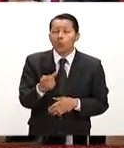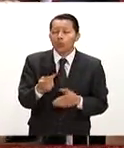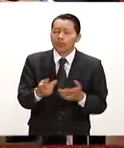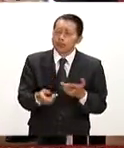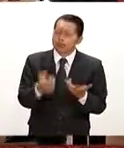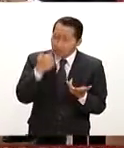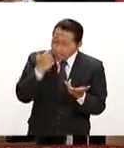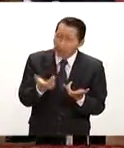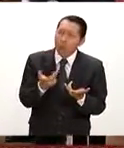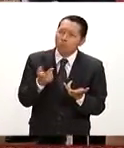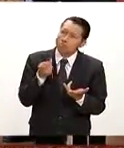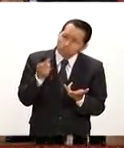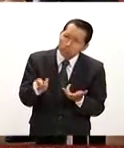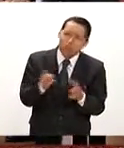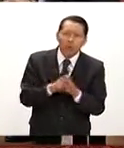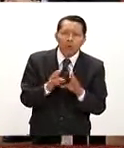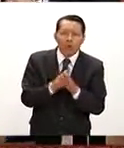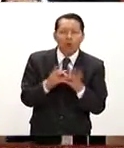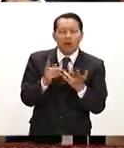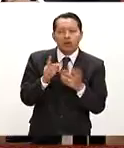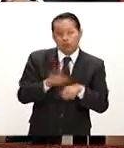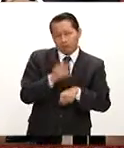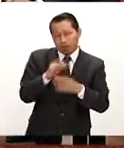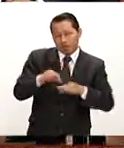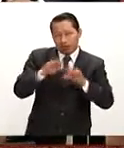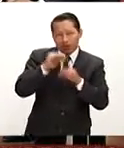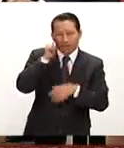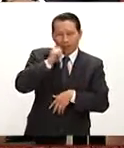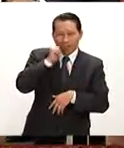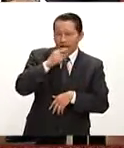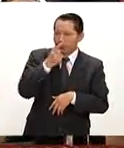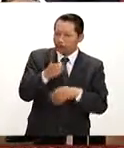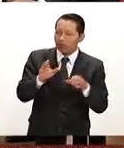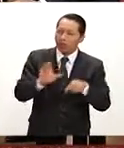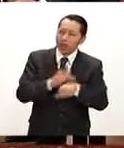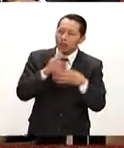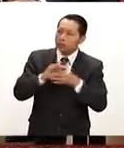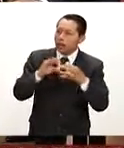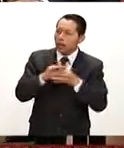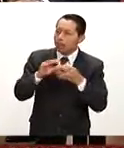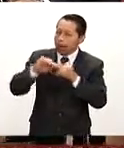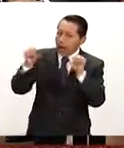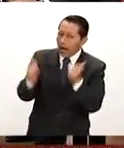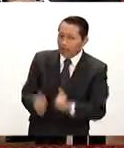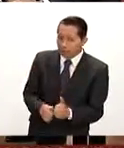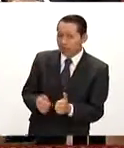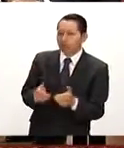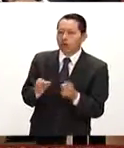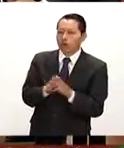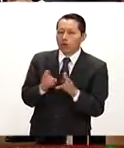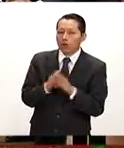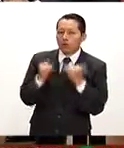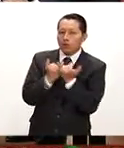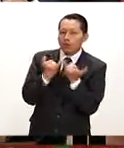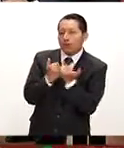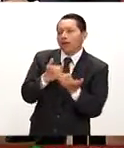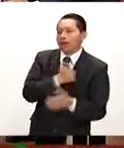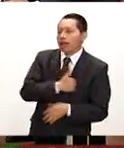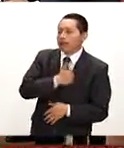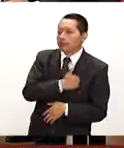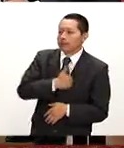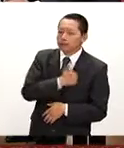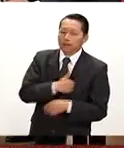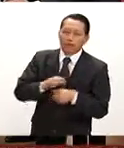cosa, porque esto es importante siempre decirlo cuando hablamos de artes, que